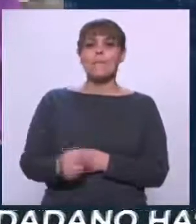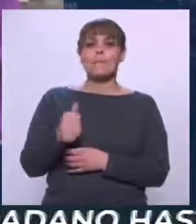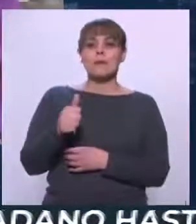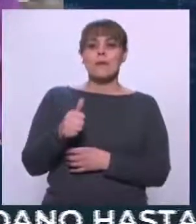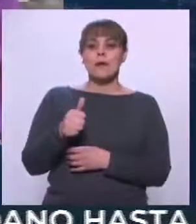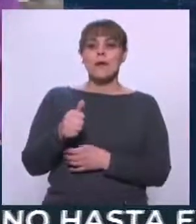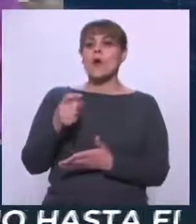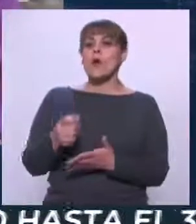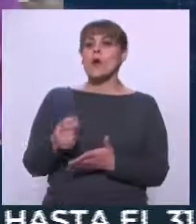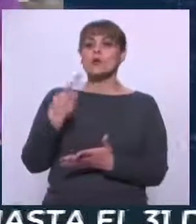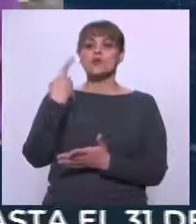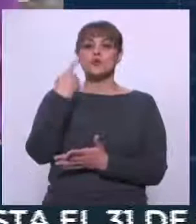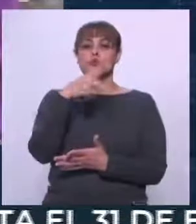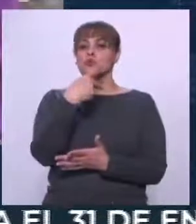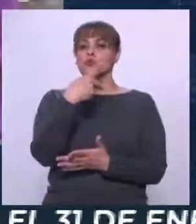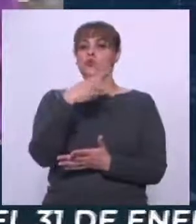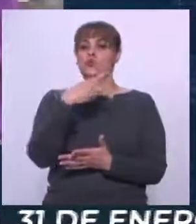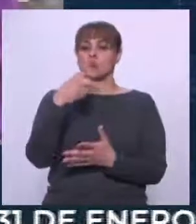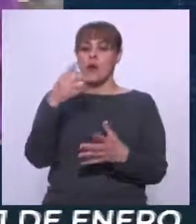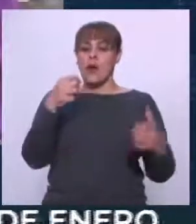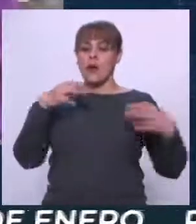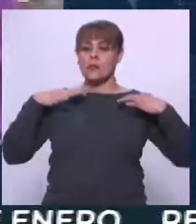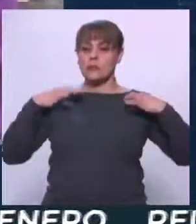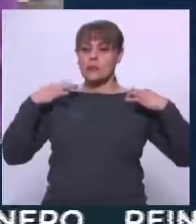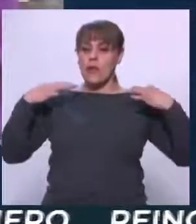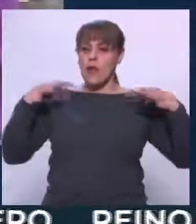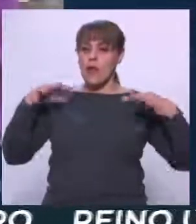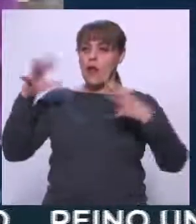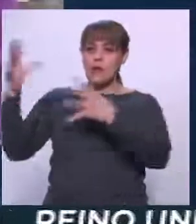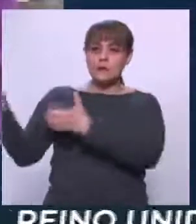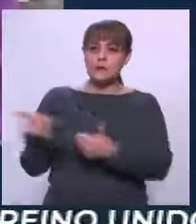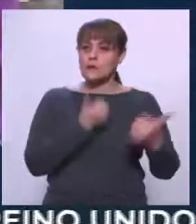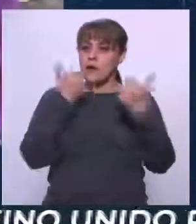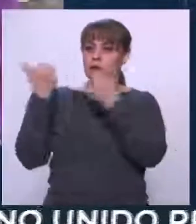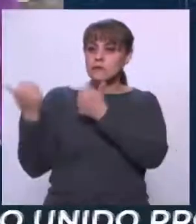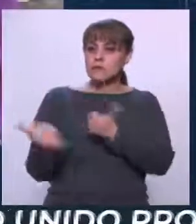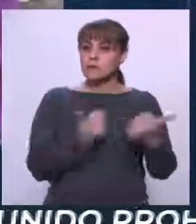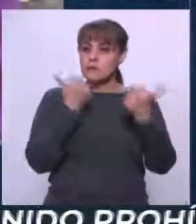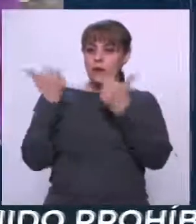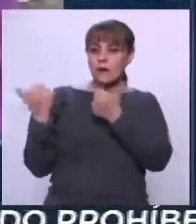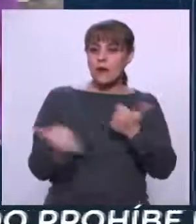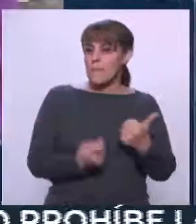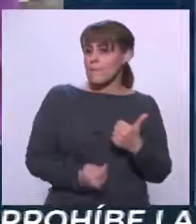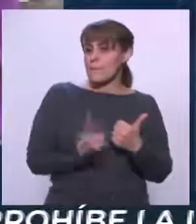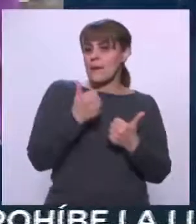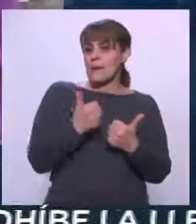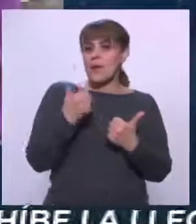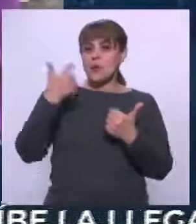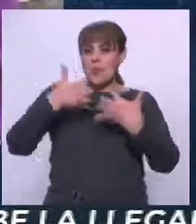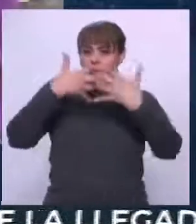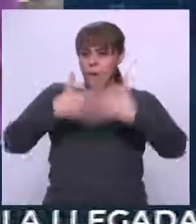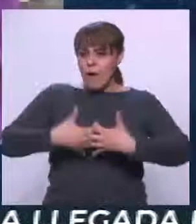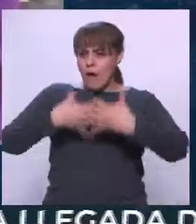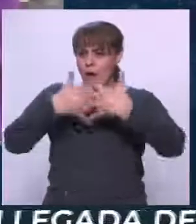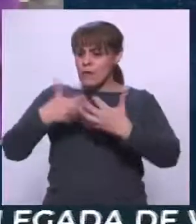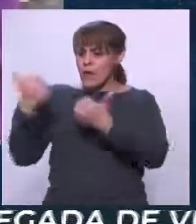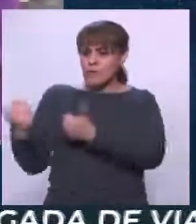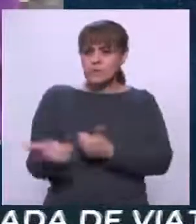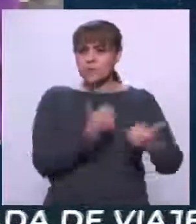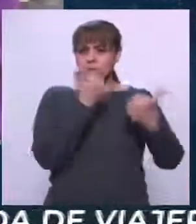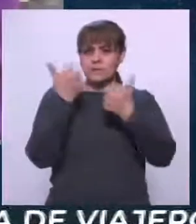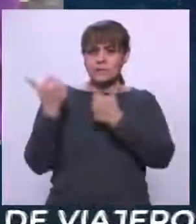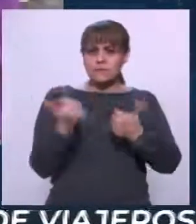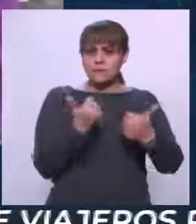sacar todos sus rollos de tela y todos sus materiales, e incluso sus maquinarias, que no debían de